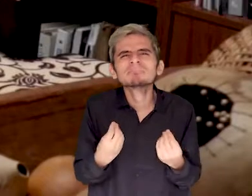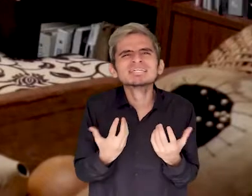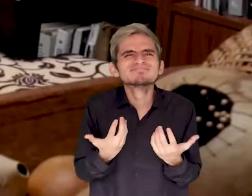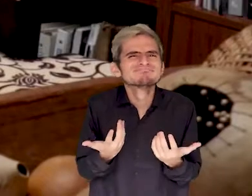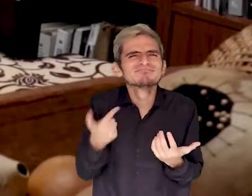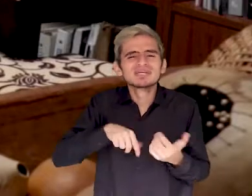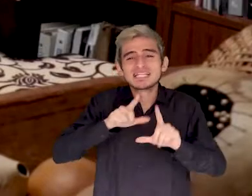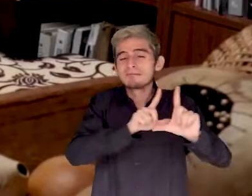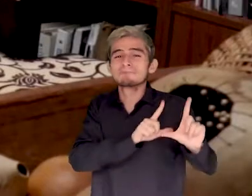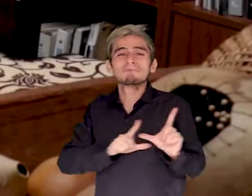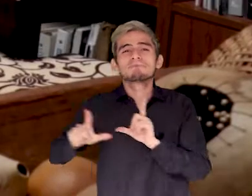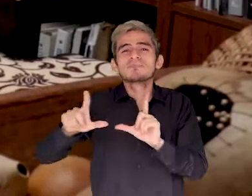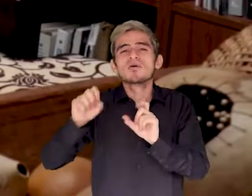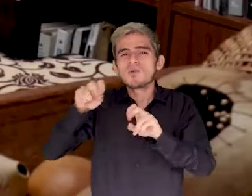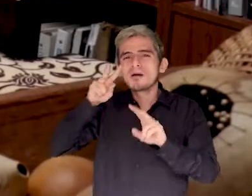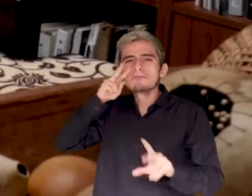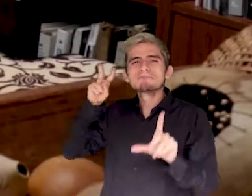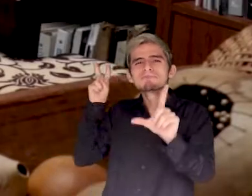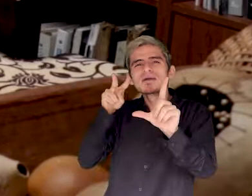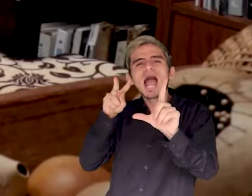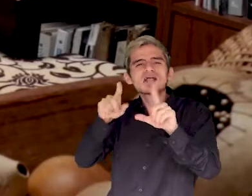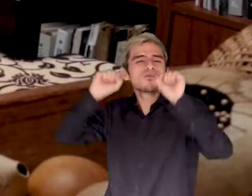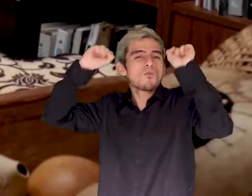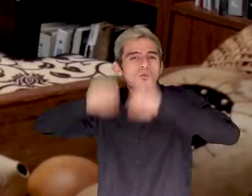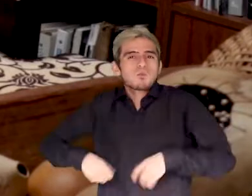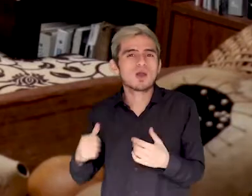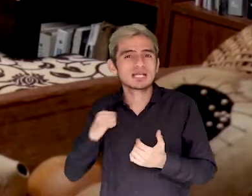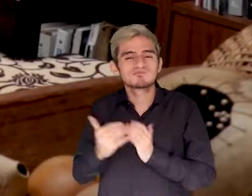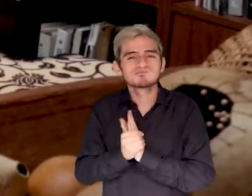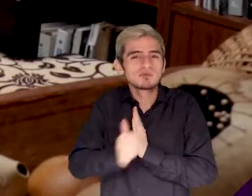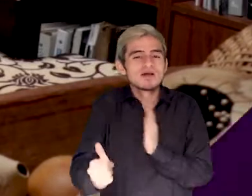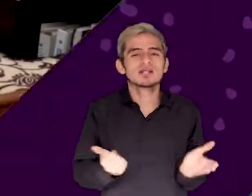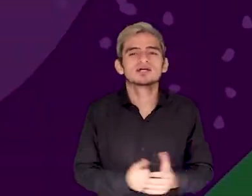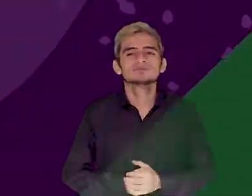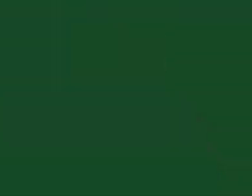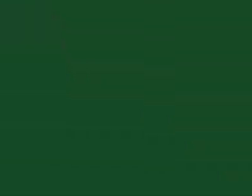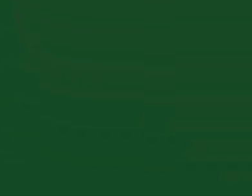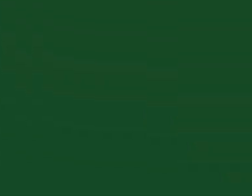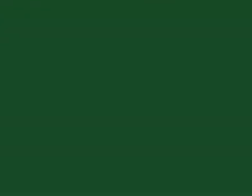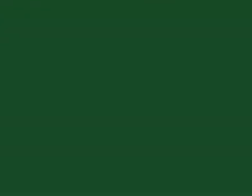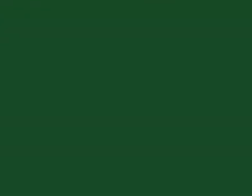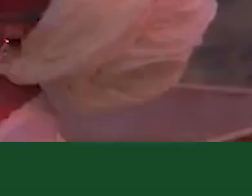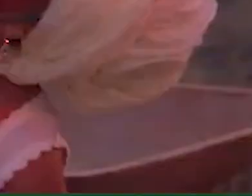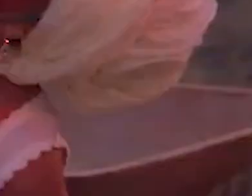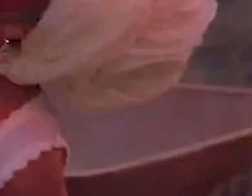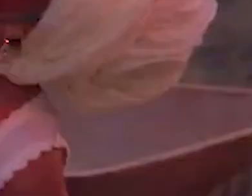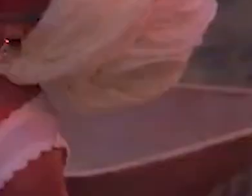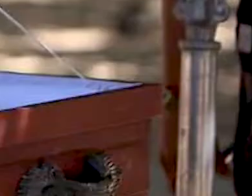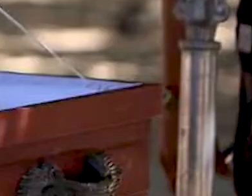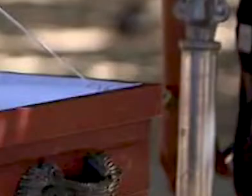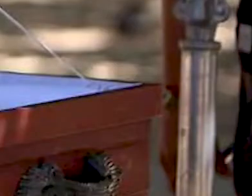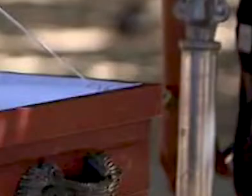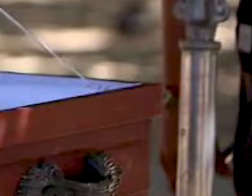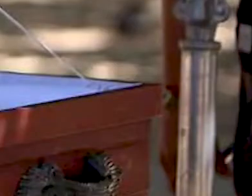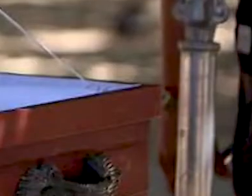misma posibilidad en equidad para tener pantalla, para ser visto.